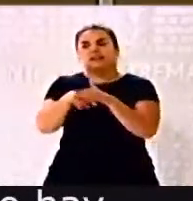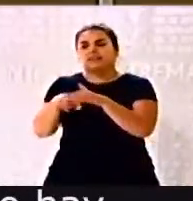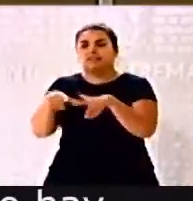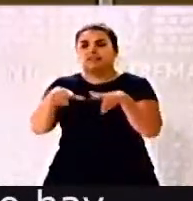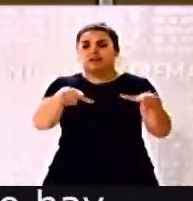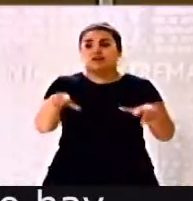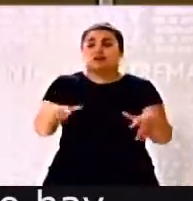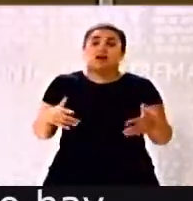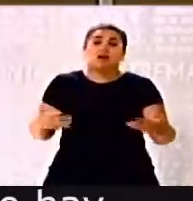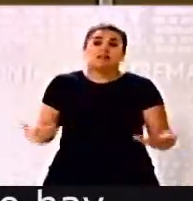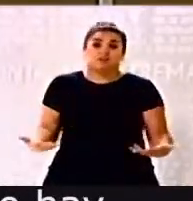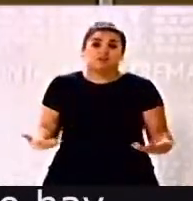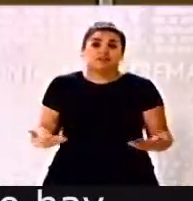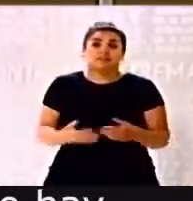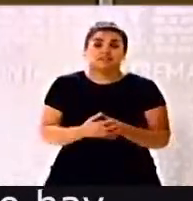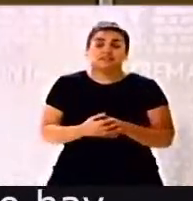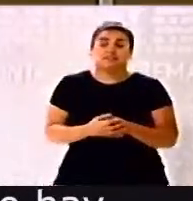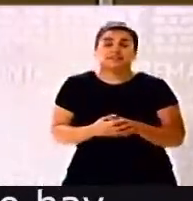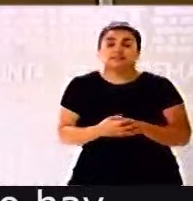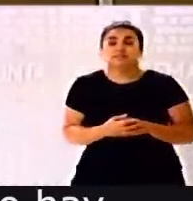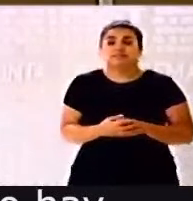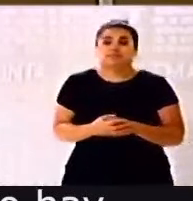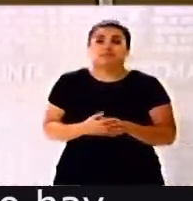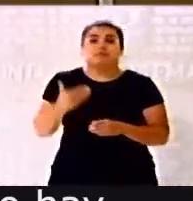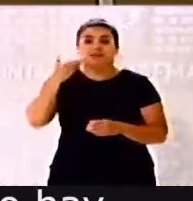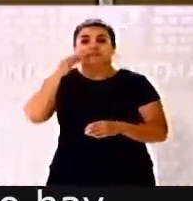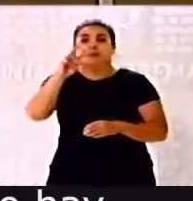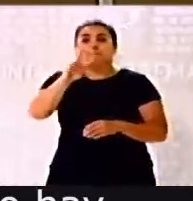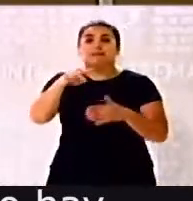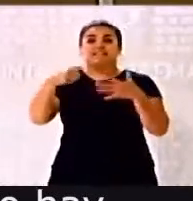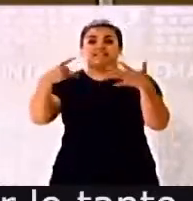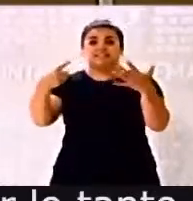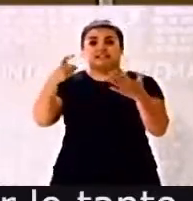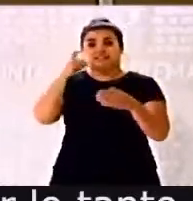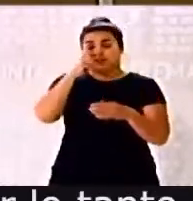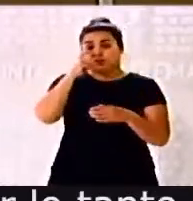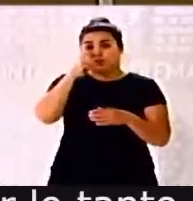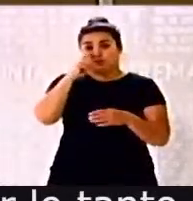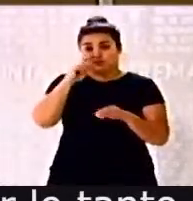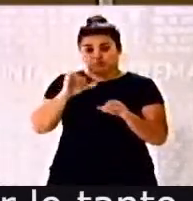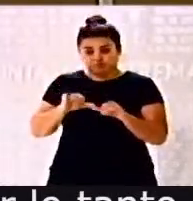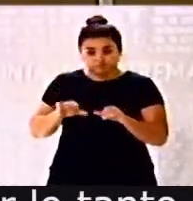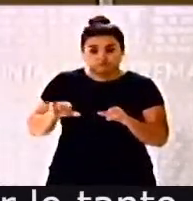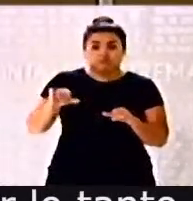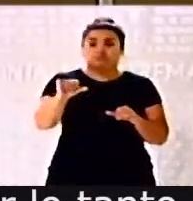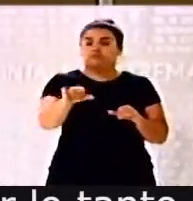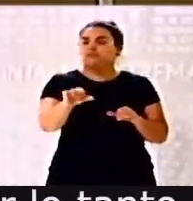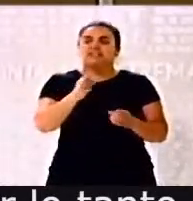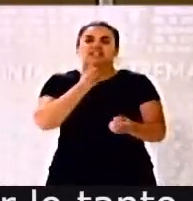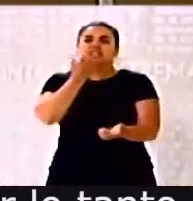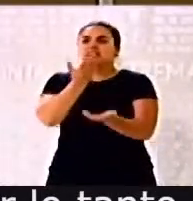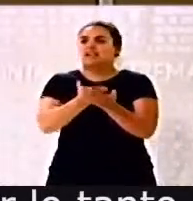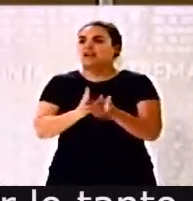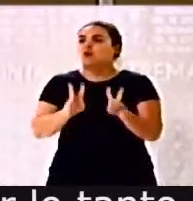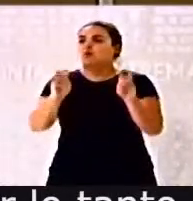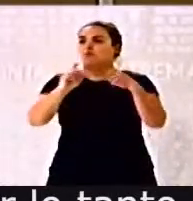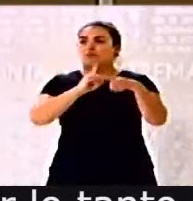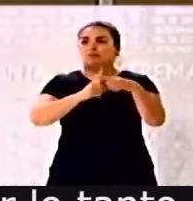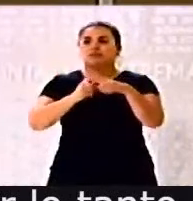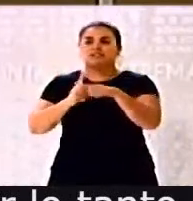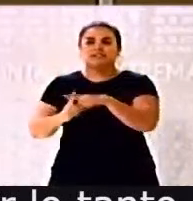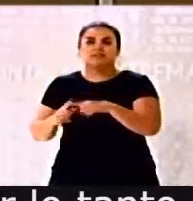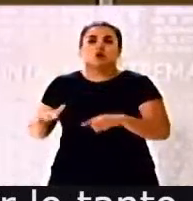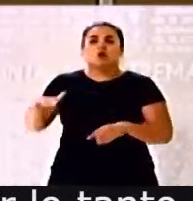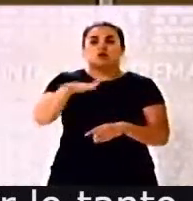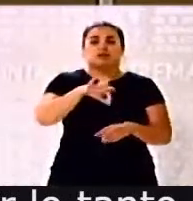lo tanto, desde el día 26 de junio no se ha declarado ningún nuevo positivo